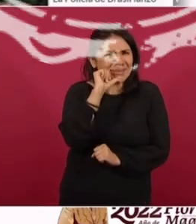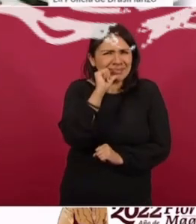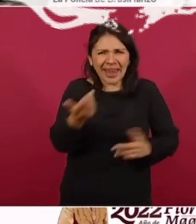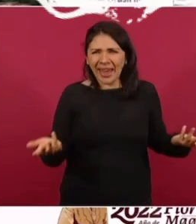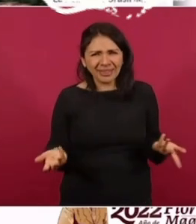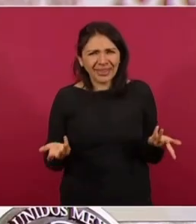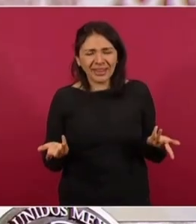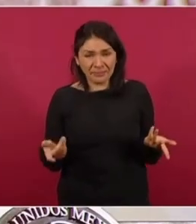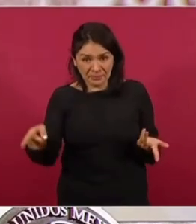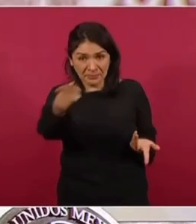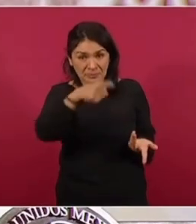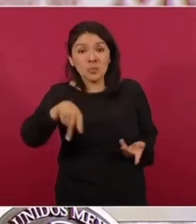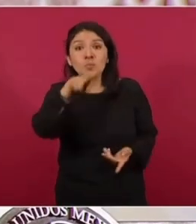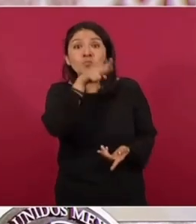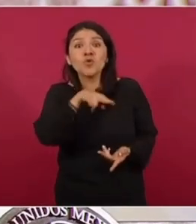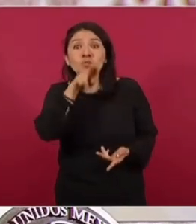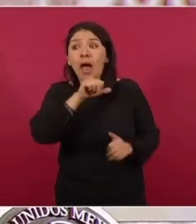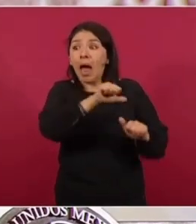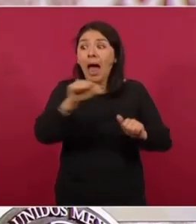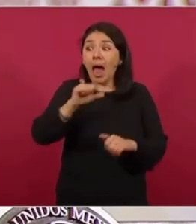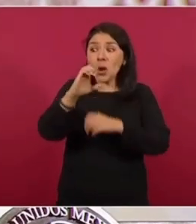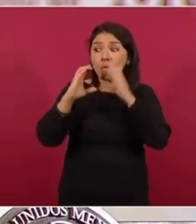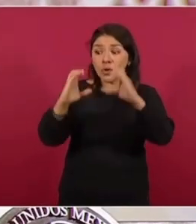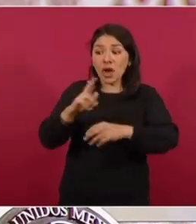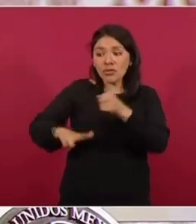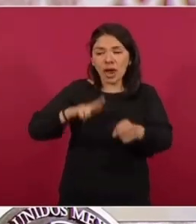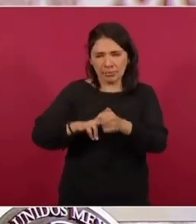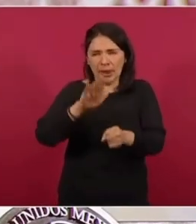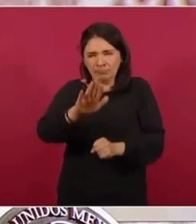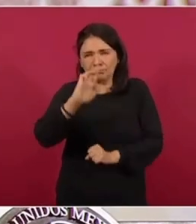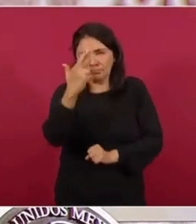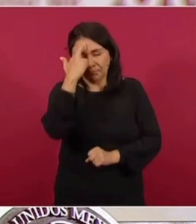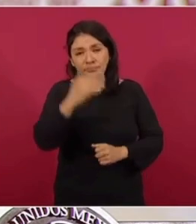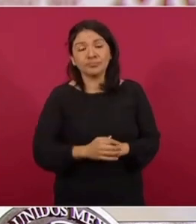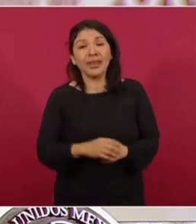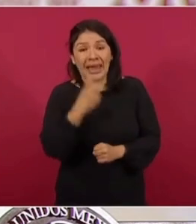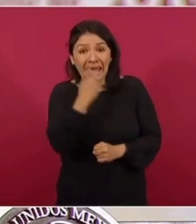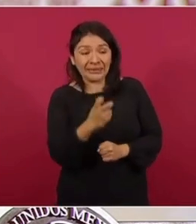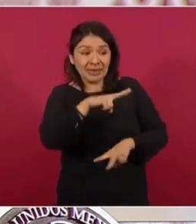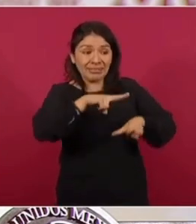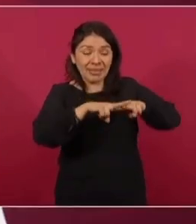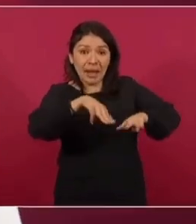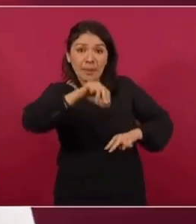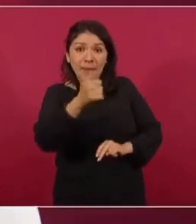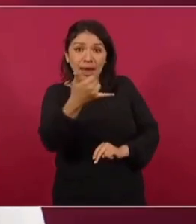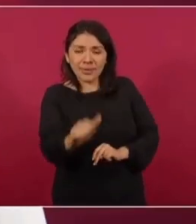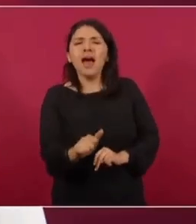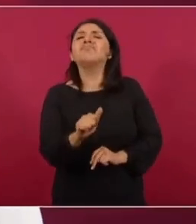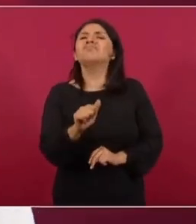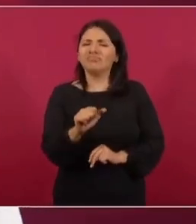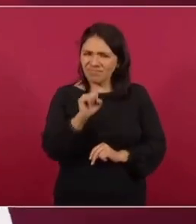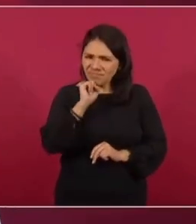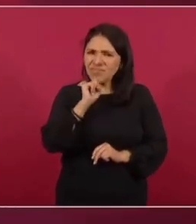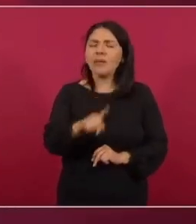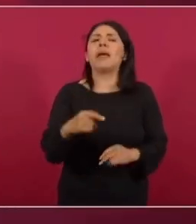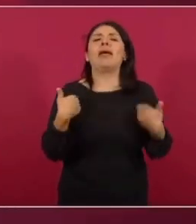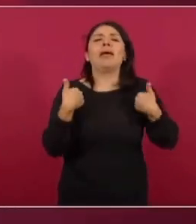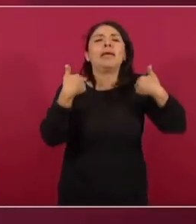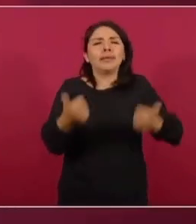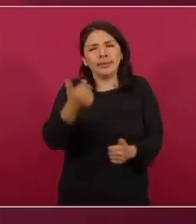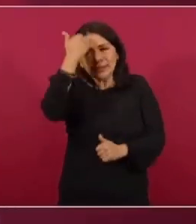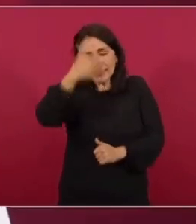Para los que están preocupados por el medio ambiente, podemos recordar que el proyecto del Tren Maya también contempla